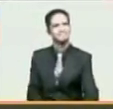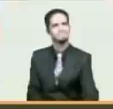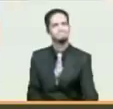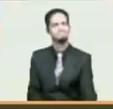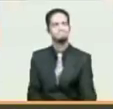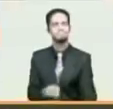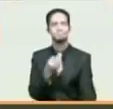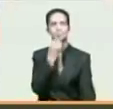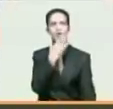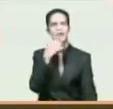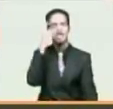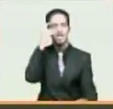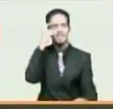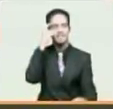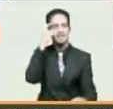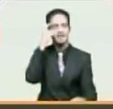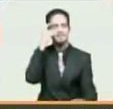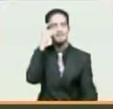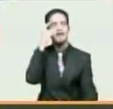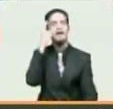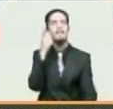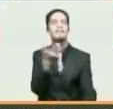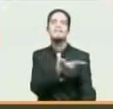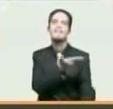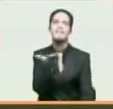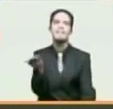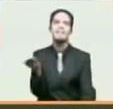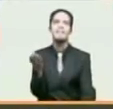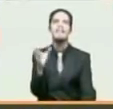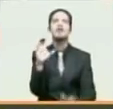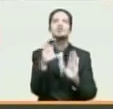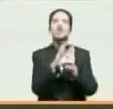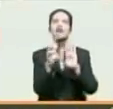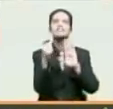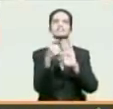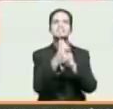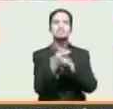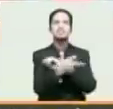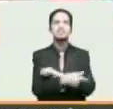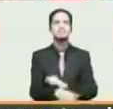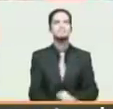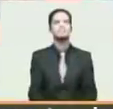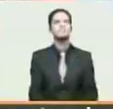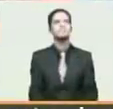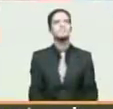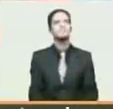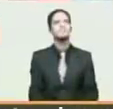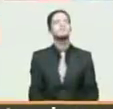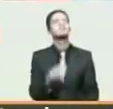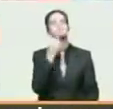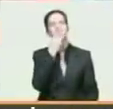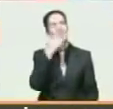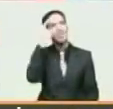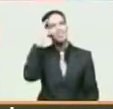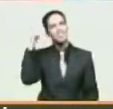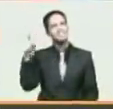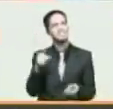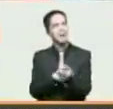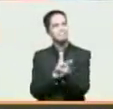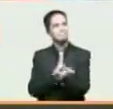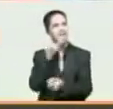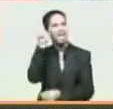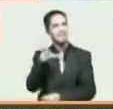Buenos días a los hermanos constituyentes y hermanas constituyentes. Buenos días a nuestra querida camarada, hermana Delcy